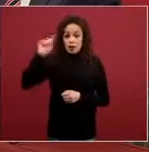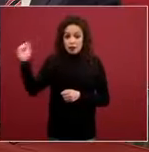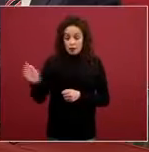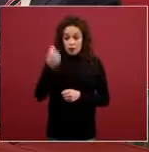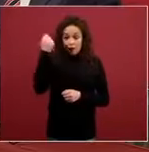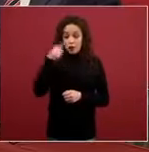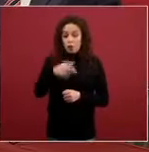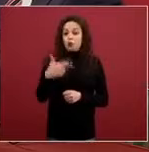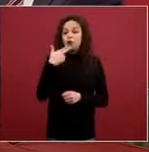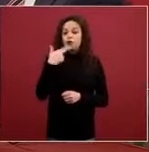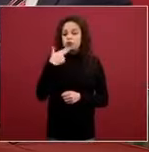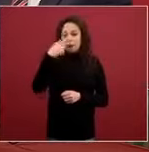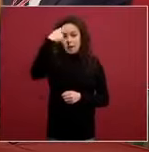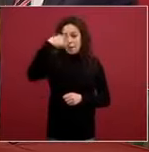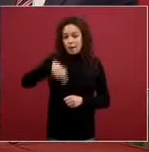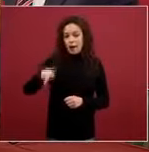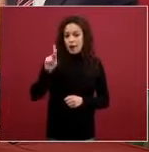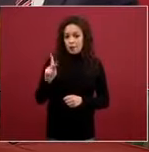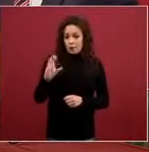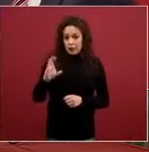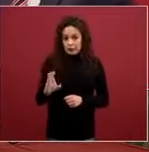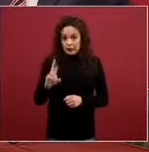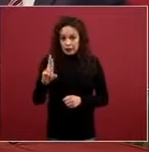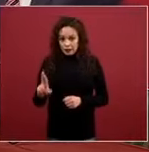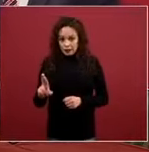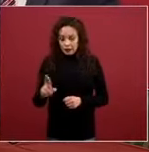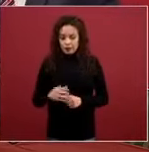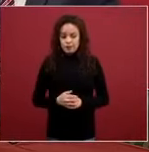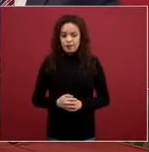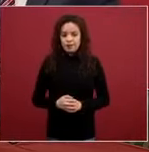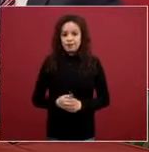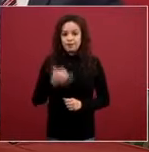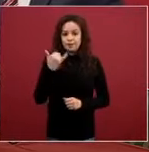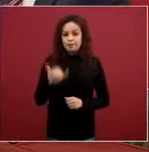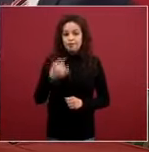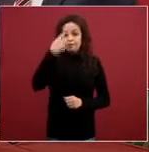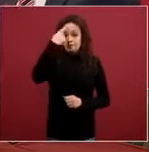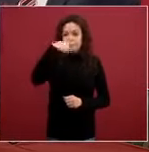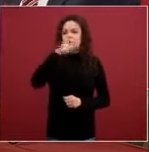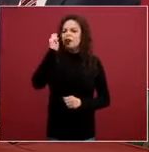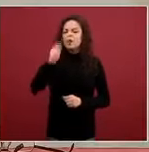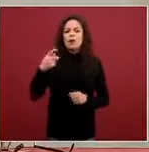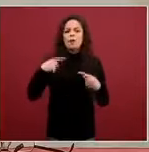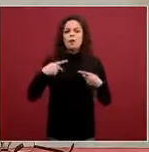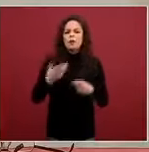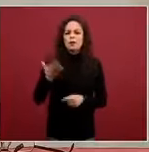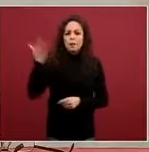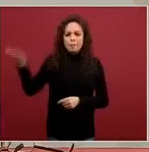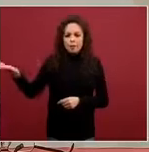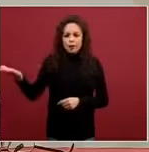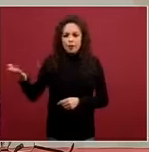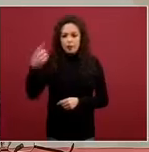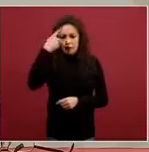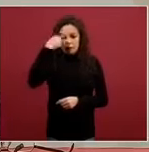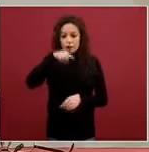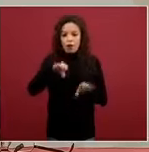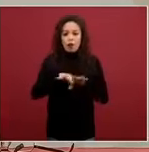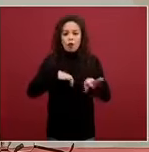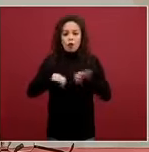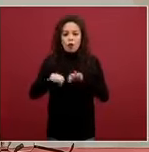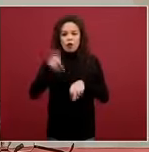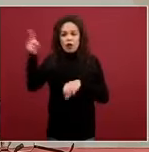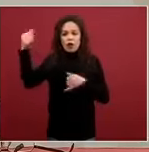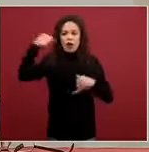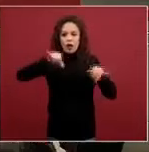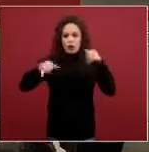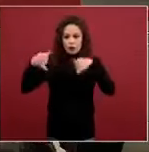se utiliza para la PCR, y también en su momento, para quien lo solicitó, del desempeño de los laboratorios, una